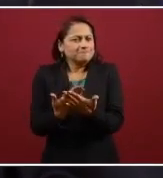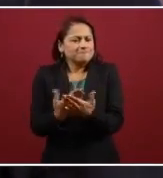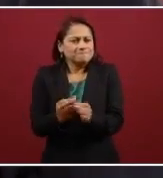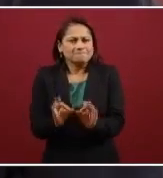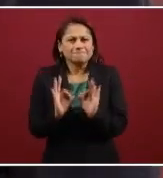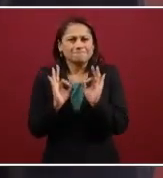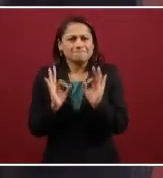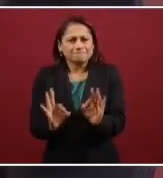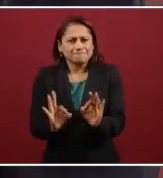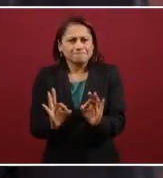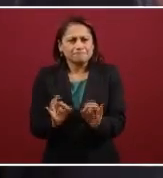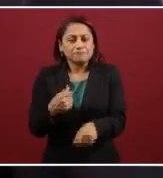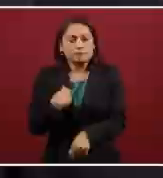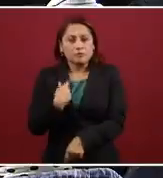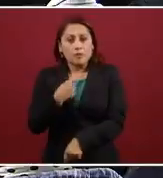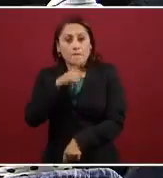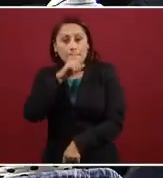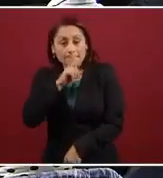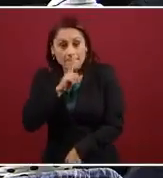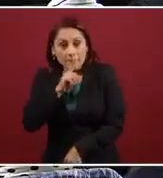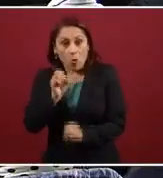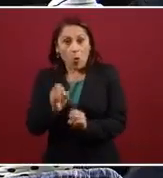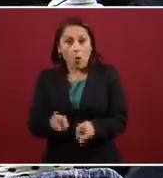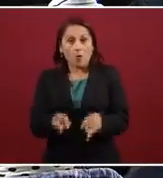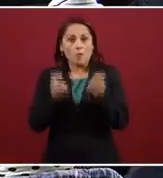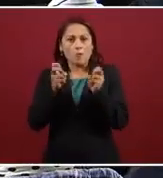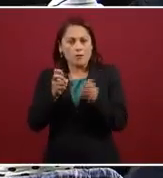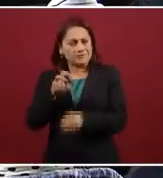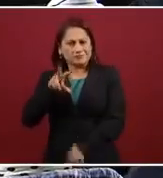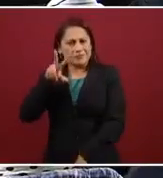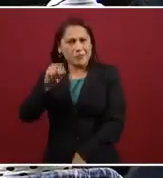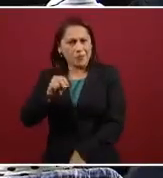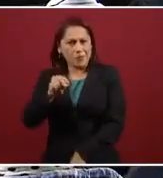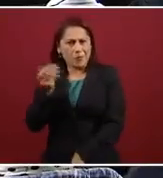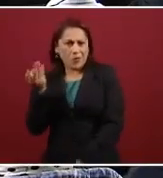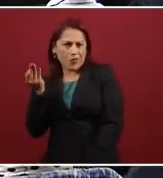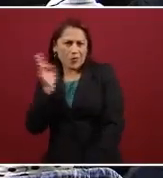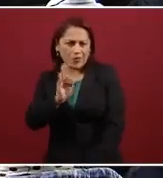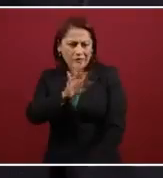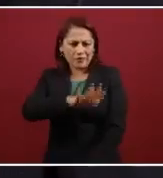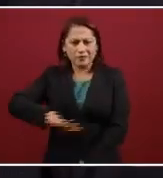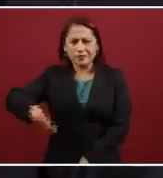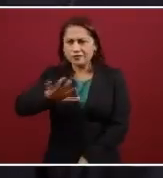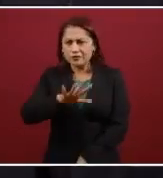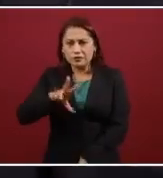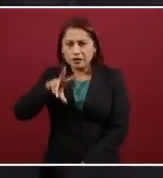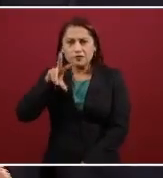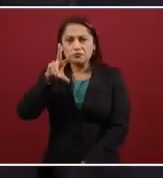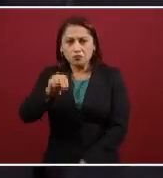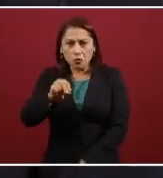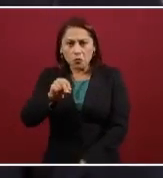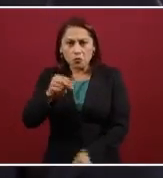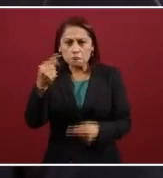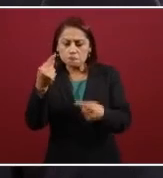mentir, no robar, no traicionar al pueblo, y con eso se duerme